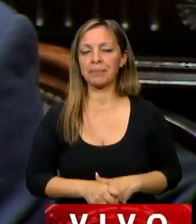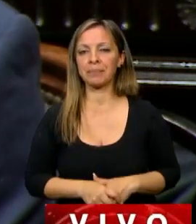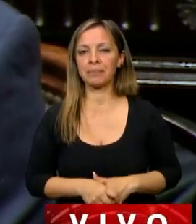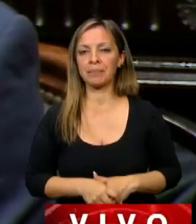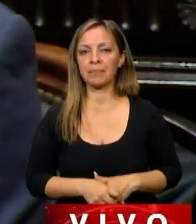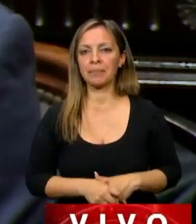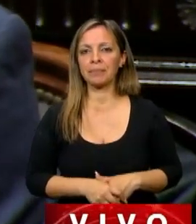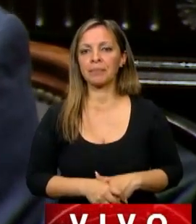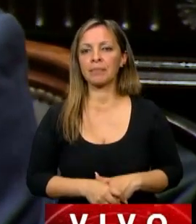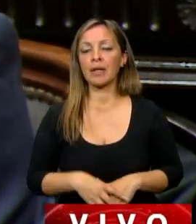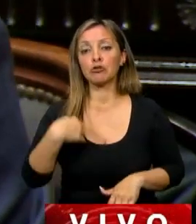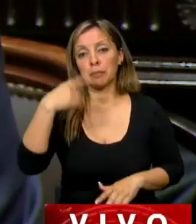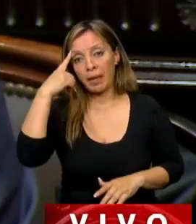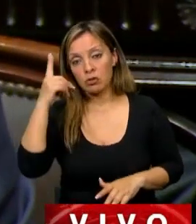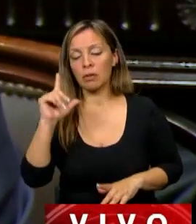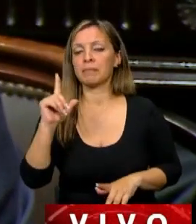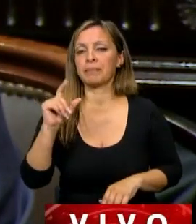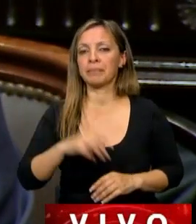Creo que reducir